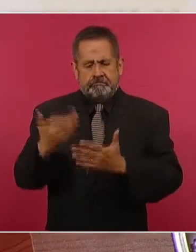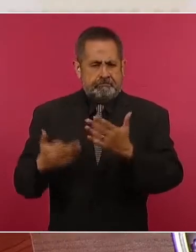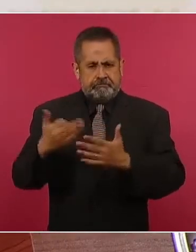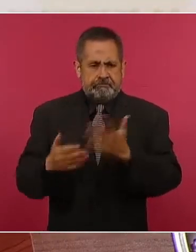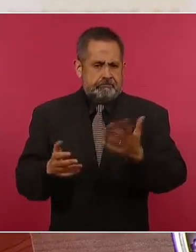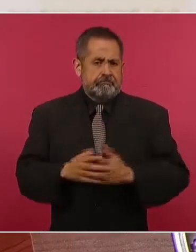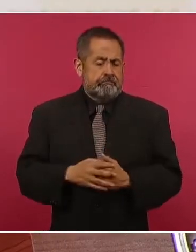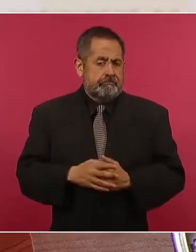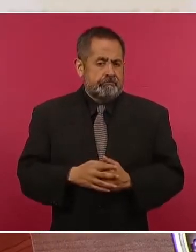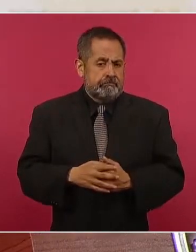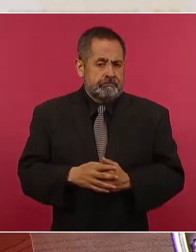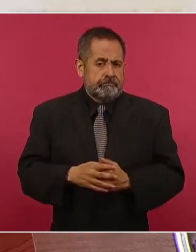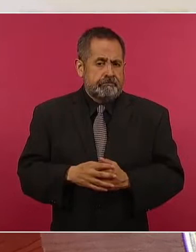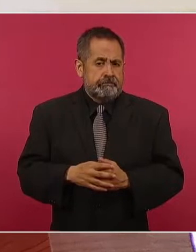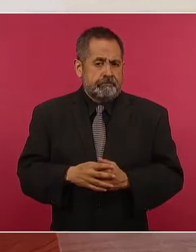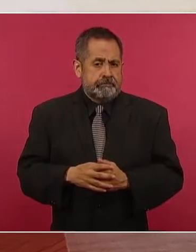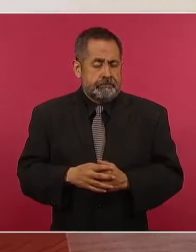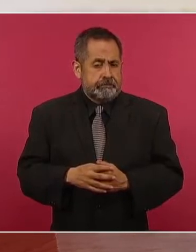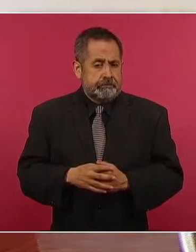Nos queda todavía